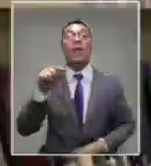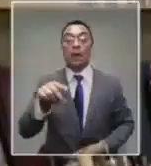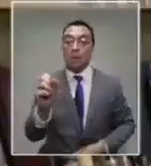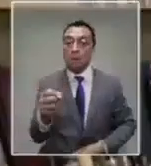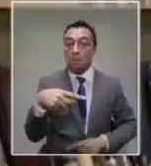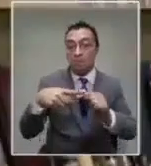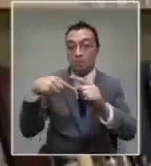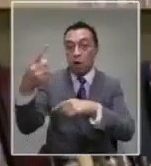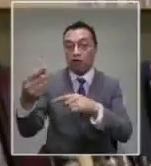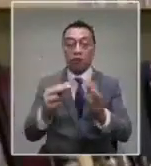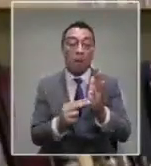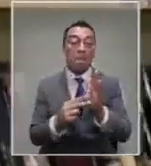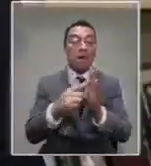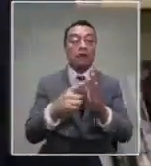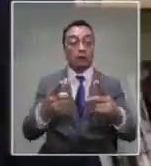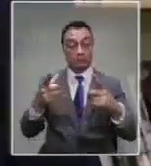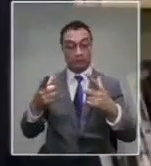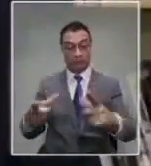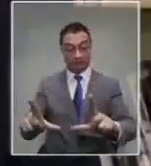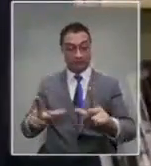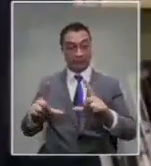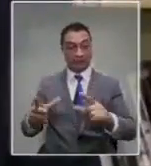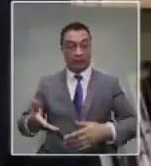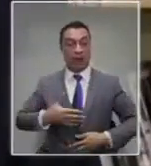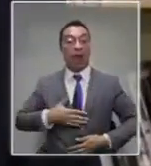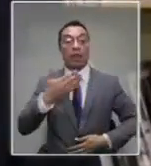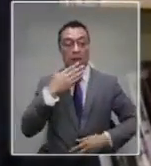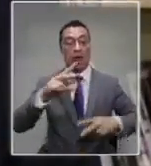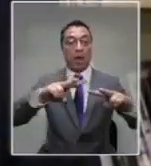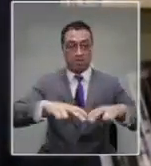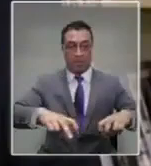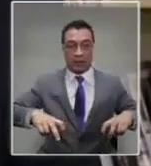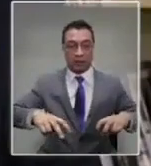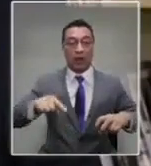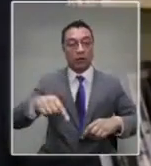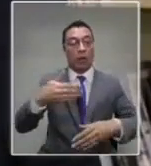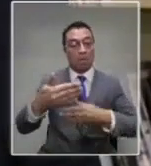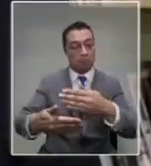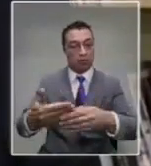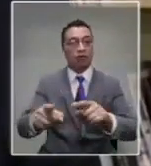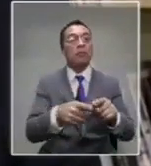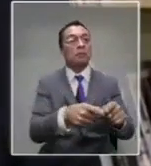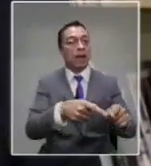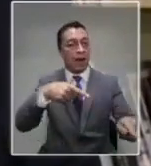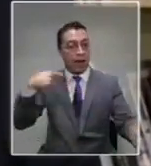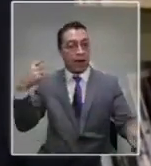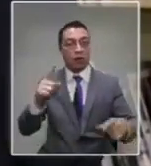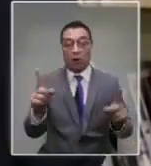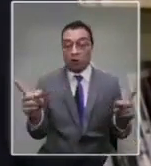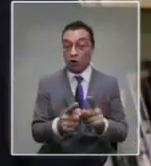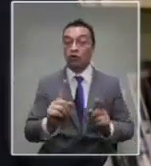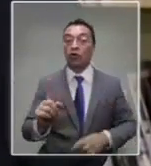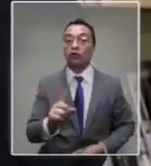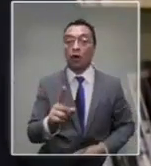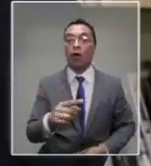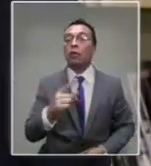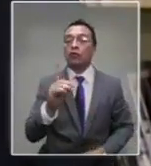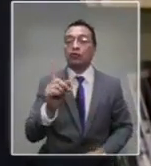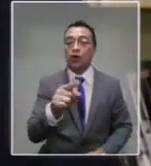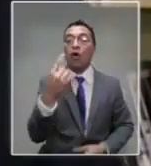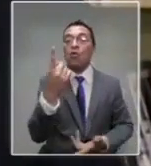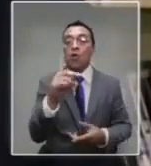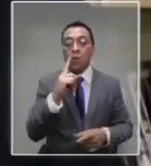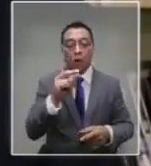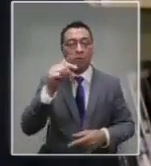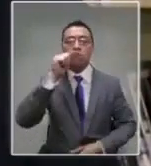paso, nuestro próximo paso, va a ser acreditarnos también en investigación. Y eso es un proceso largo, no es un proceso corto, no es algo